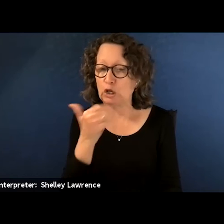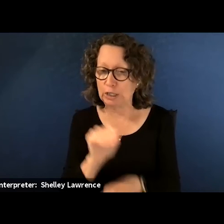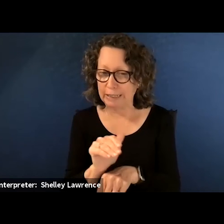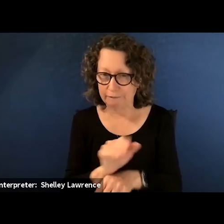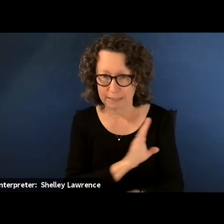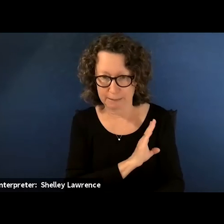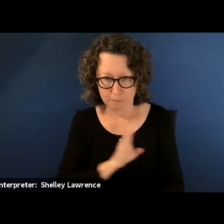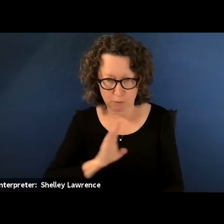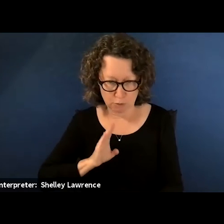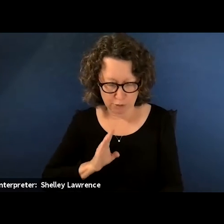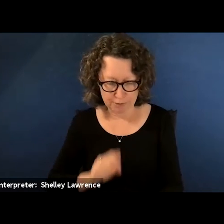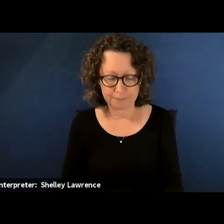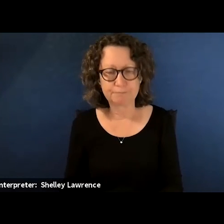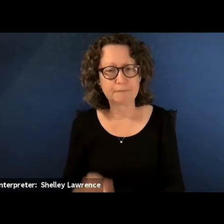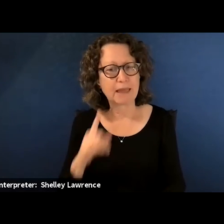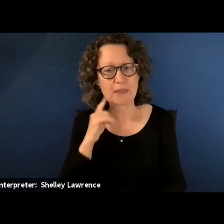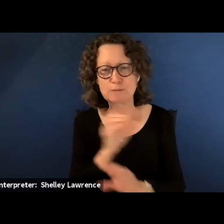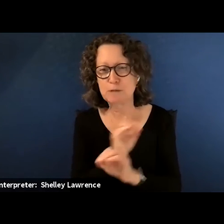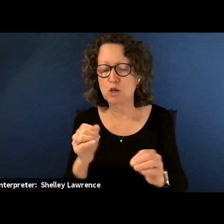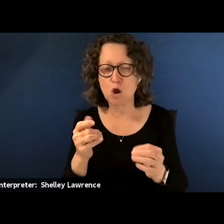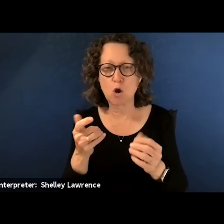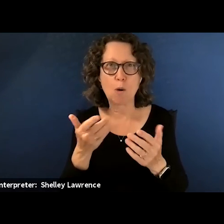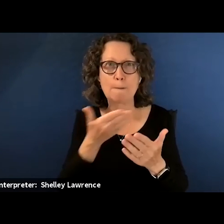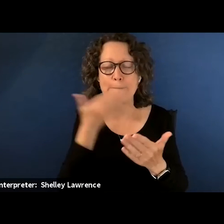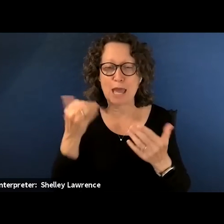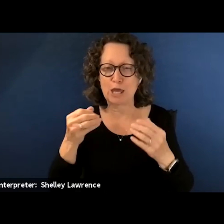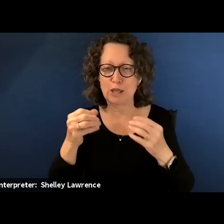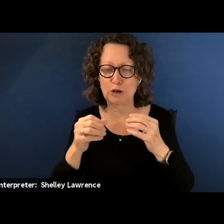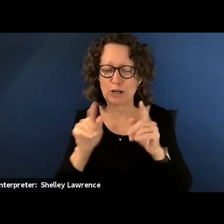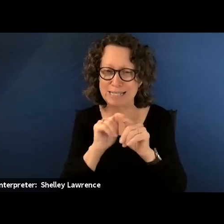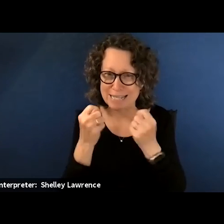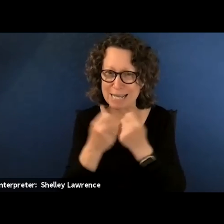Buenas noches, miembros del consejo. No ha habido